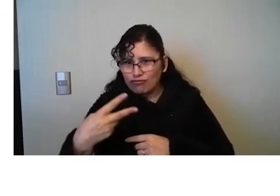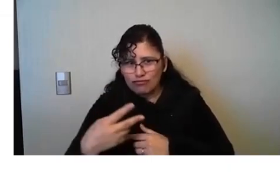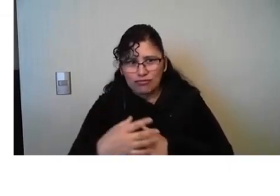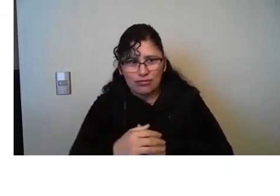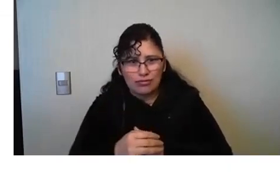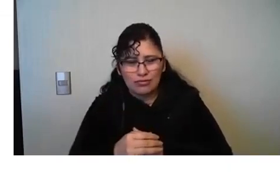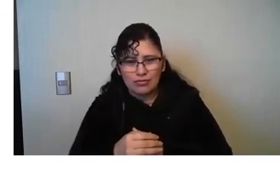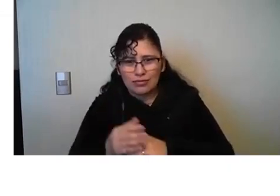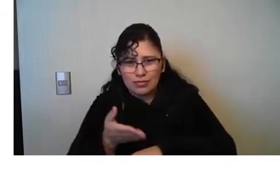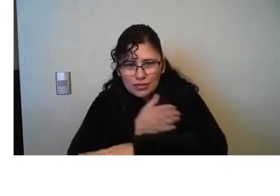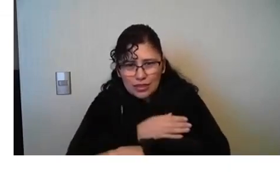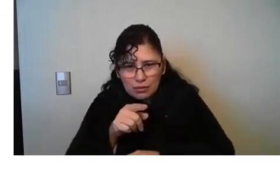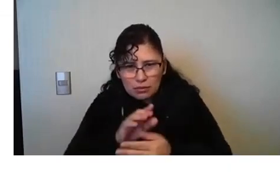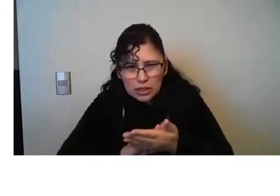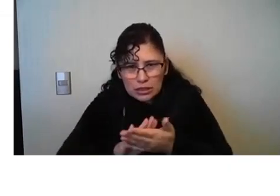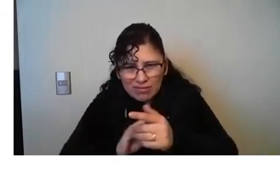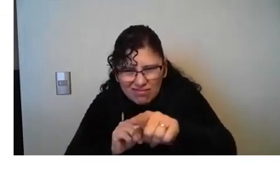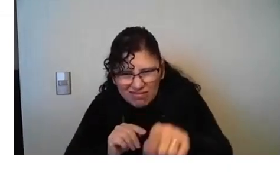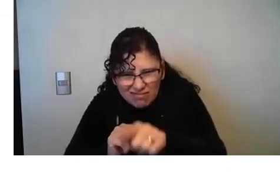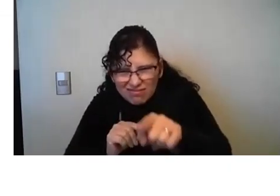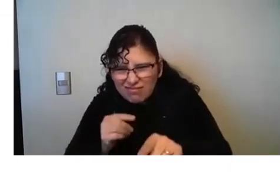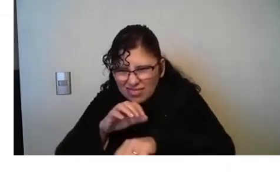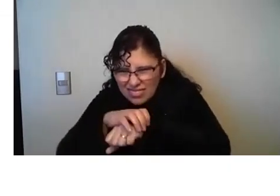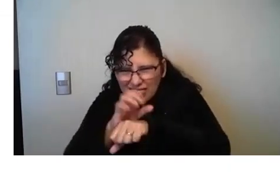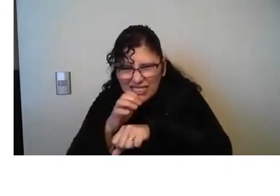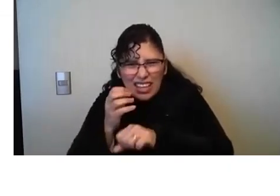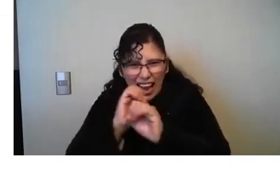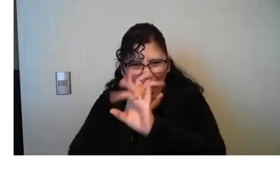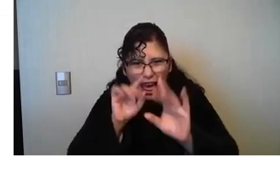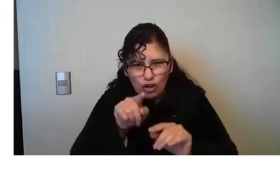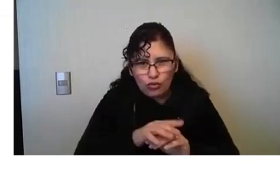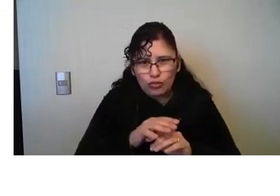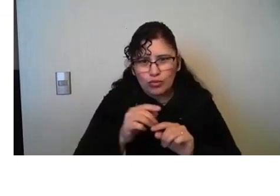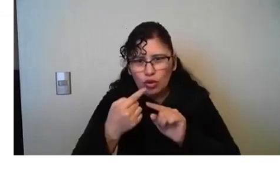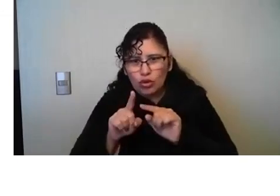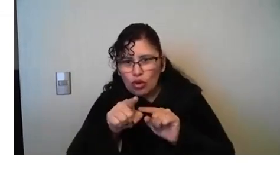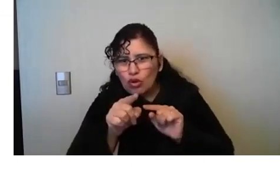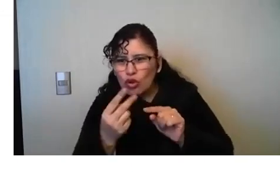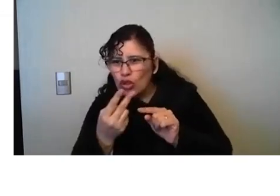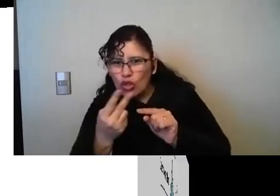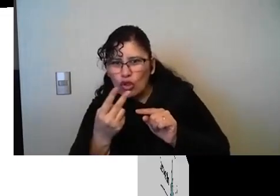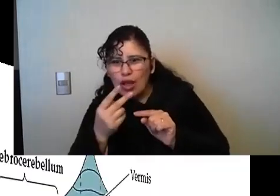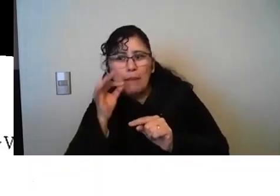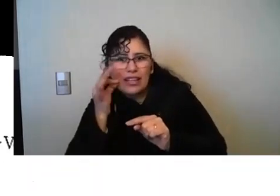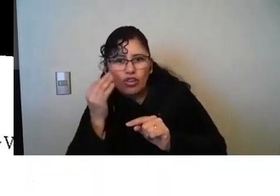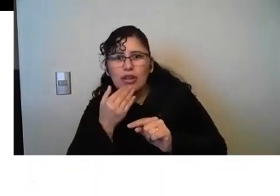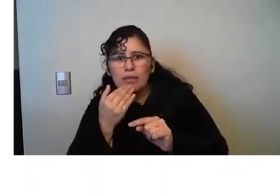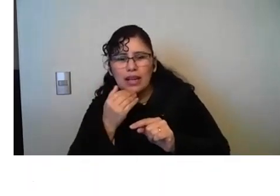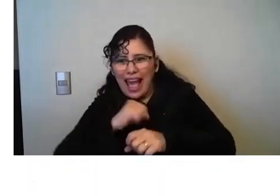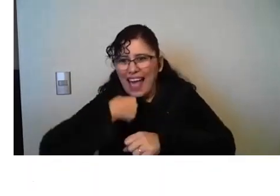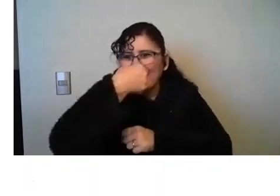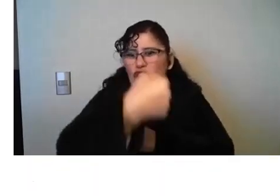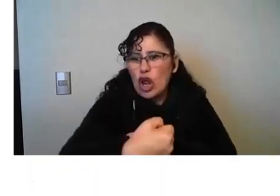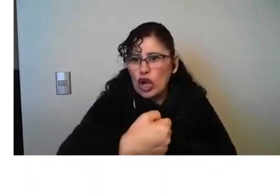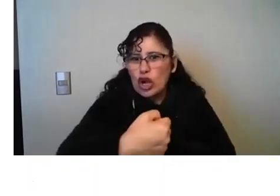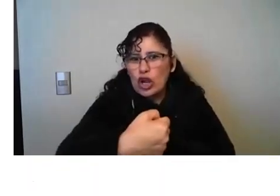precedente, me queda esta porción y esta porción, me quedan ambos como que son anteriores, me quedan ambos en estas